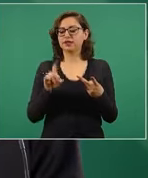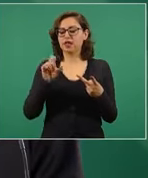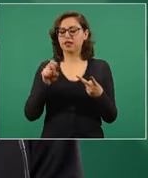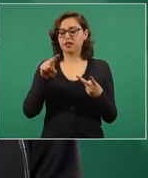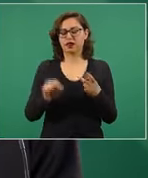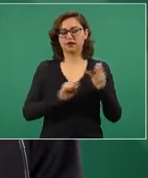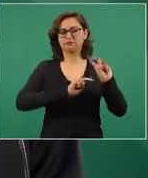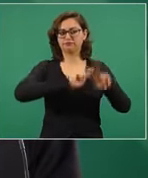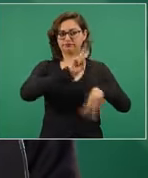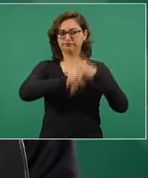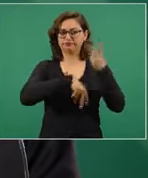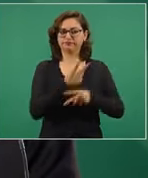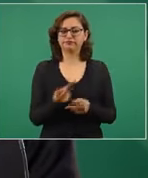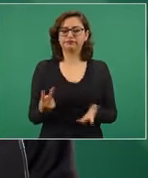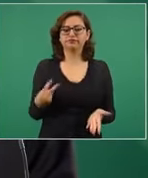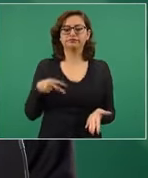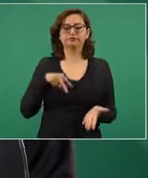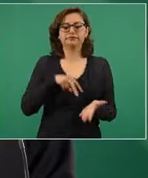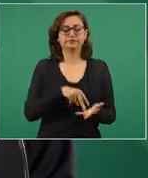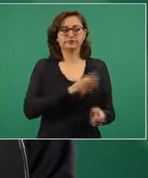Ya las aduanas